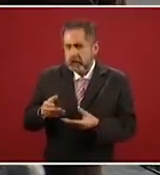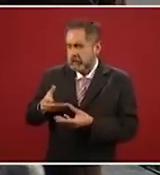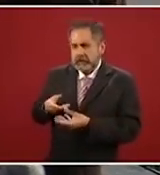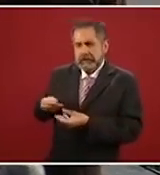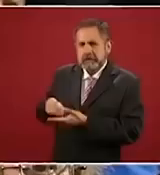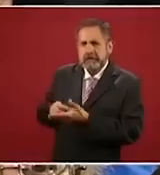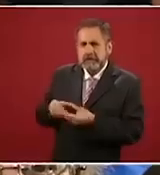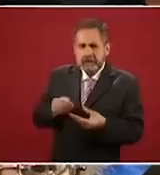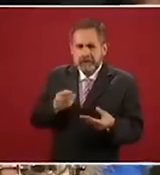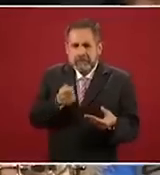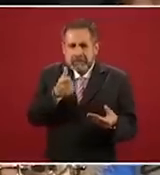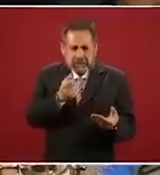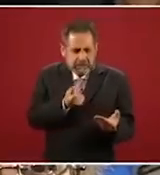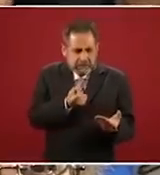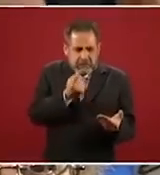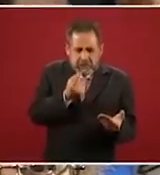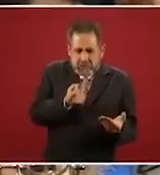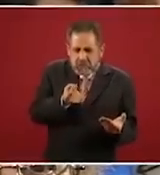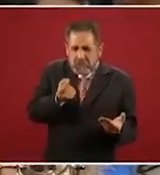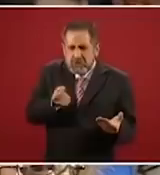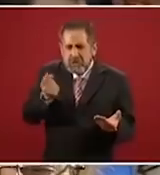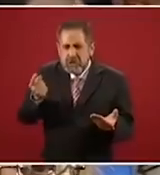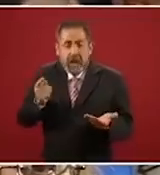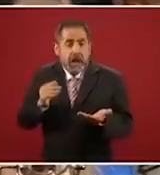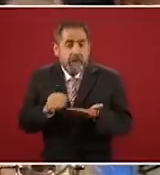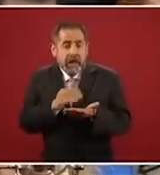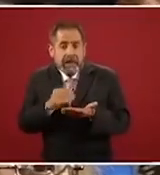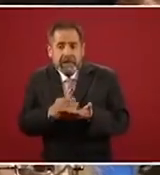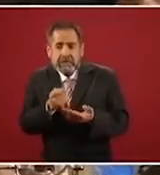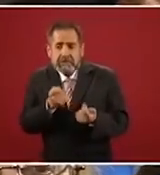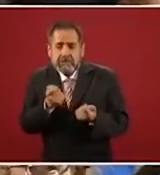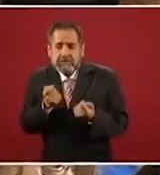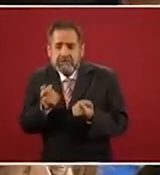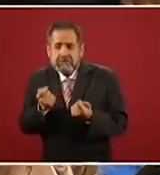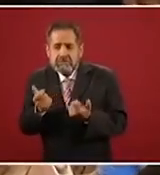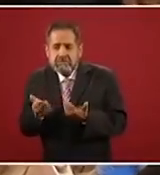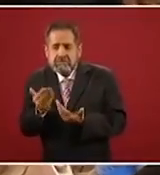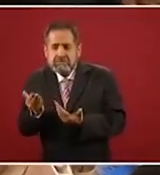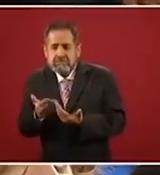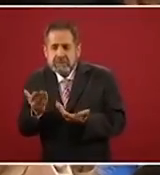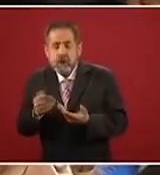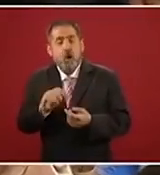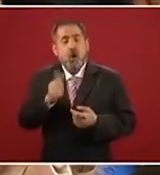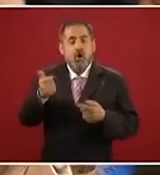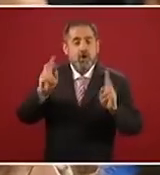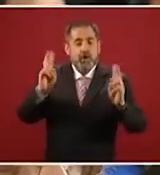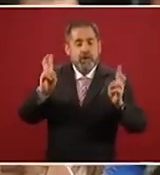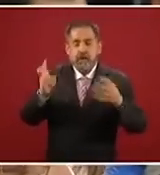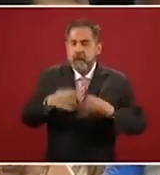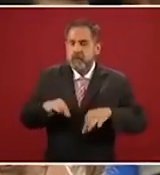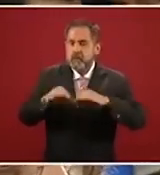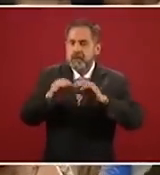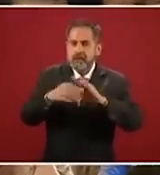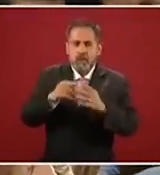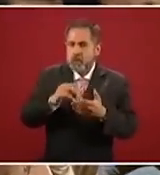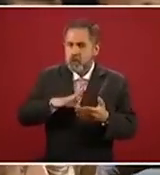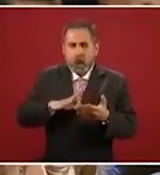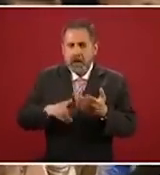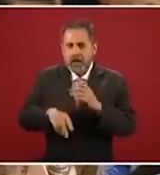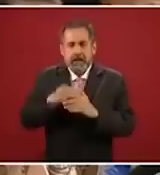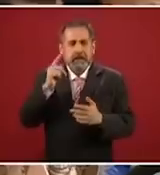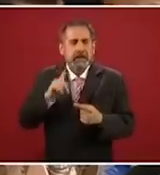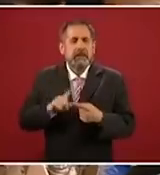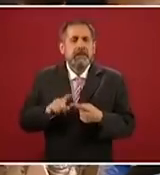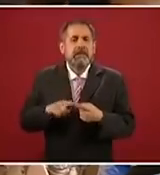pero son muy pocas páginas en todos los libros. El otro tema ausente, que me parece también es muy importante,